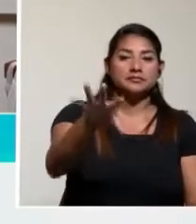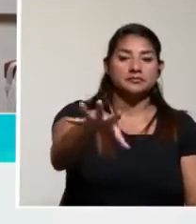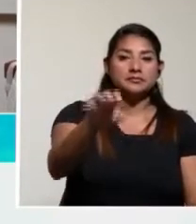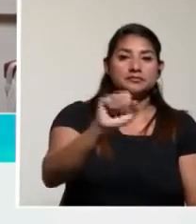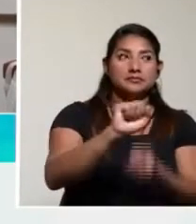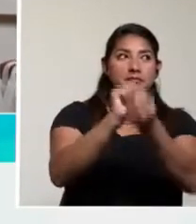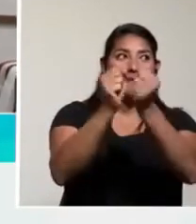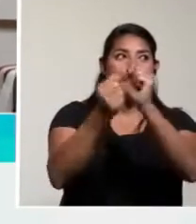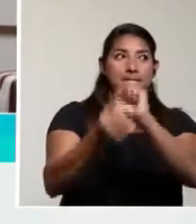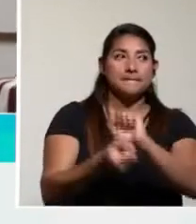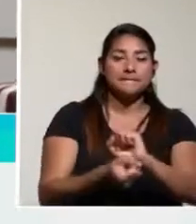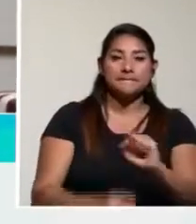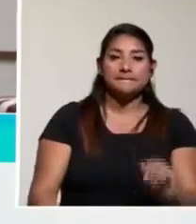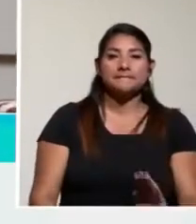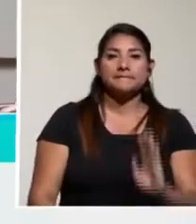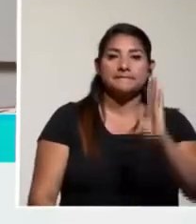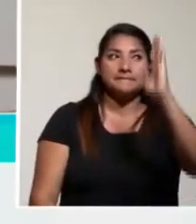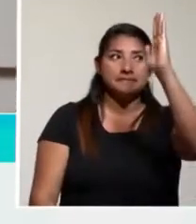Cambio.